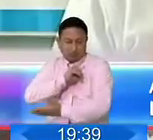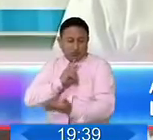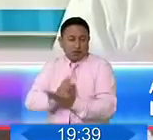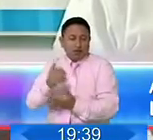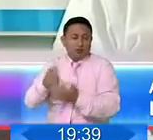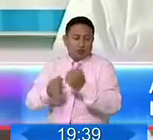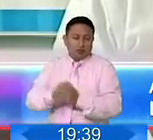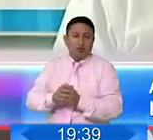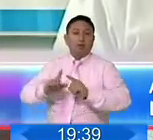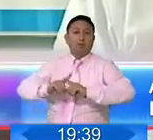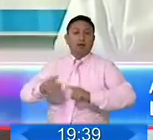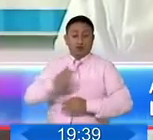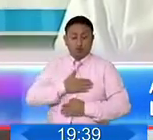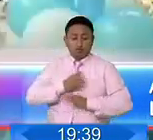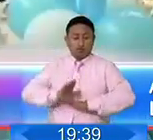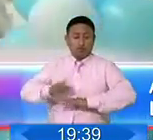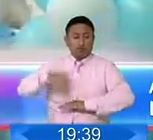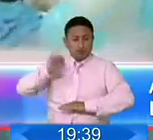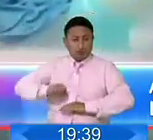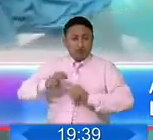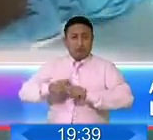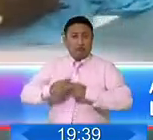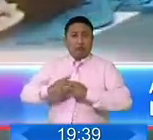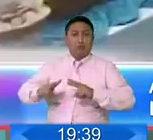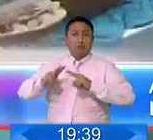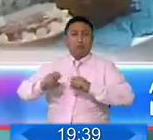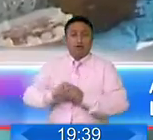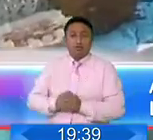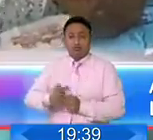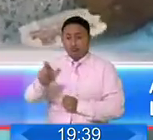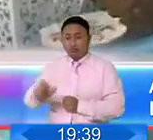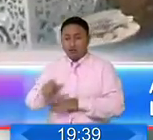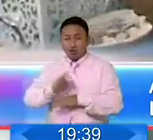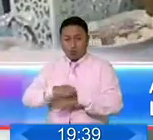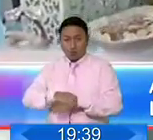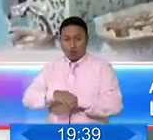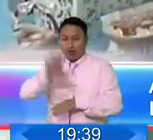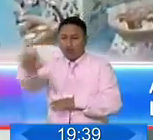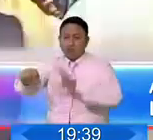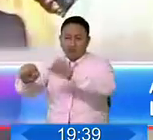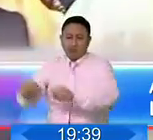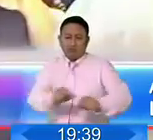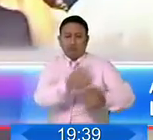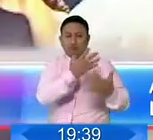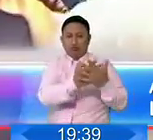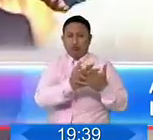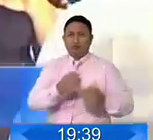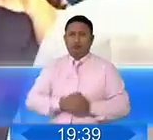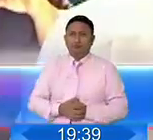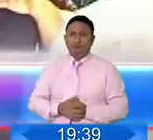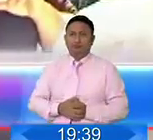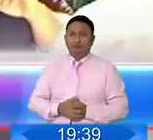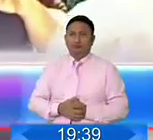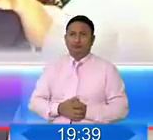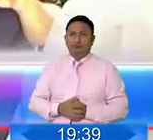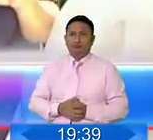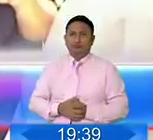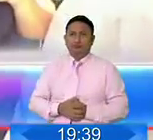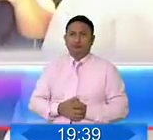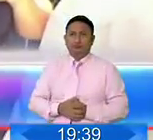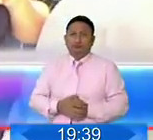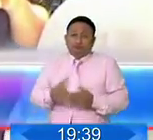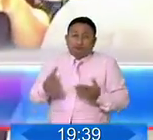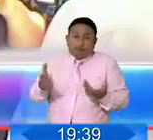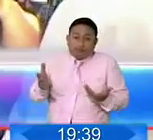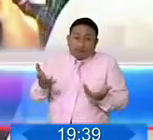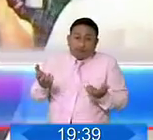comprometió a emprender investigaciones que permitan sancionar a los responsables. Porque que algún intento que no pasó